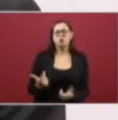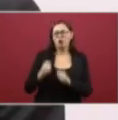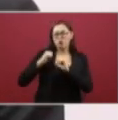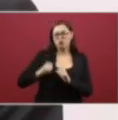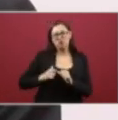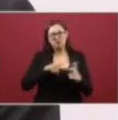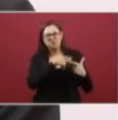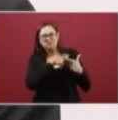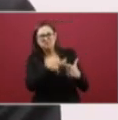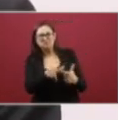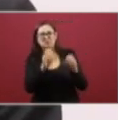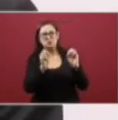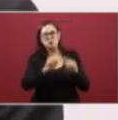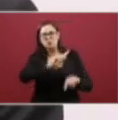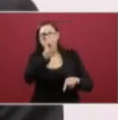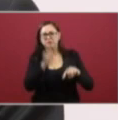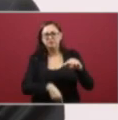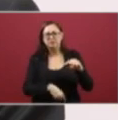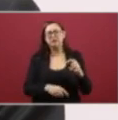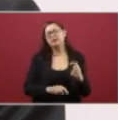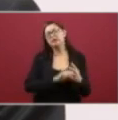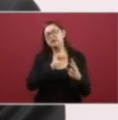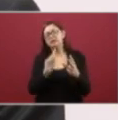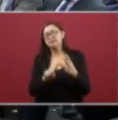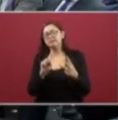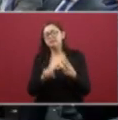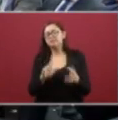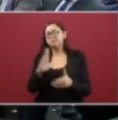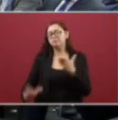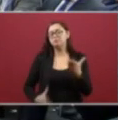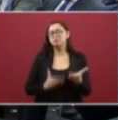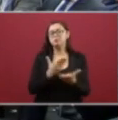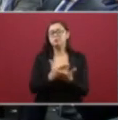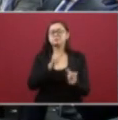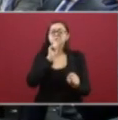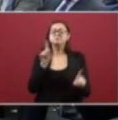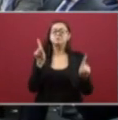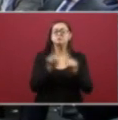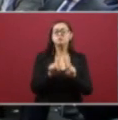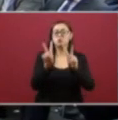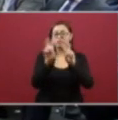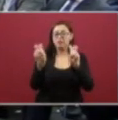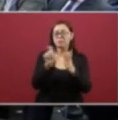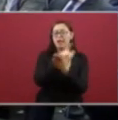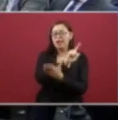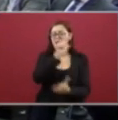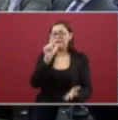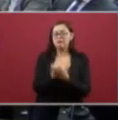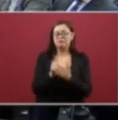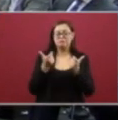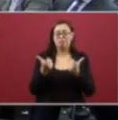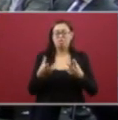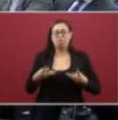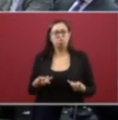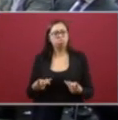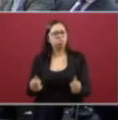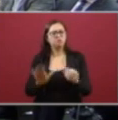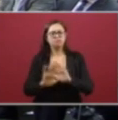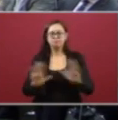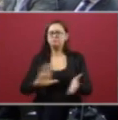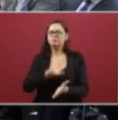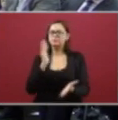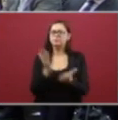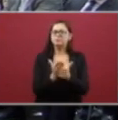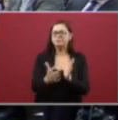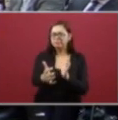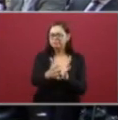Fox no logró mostrar cambios y se mimetizó el PAN con el PRI. Y López Obrador hoy está tratando de mostrar que